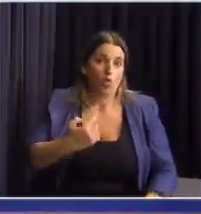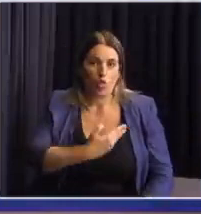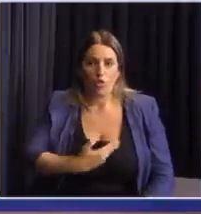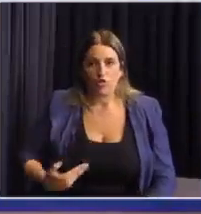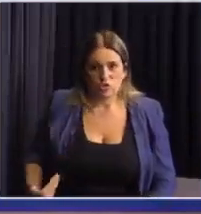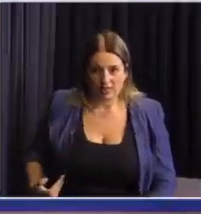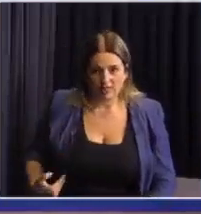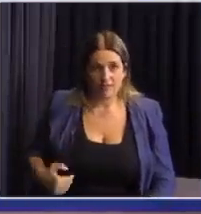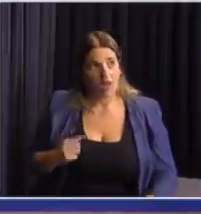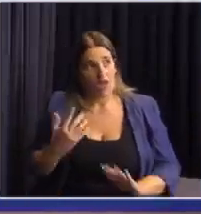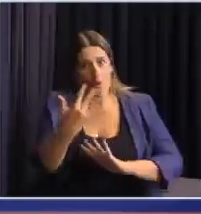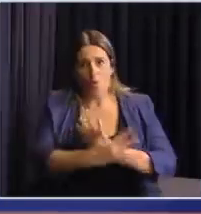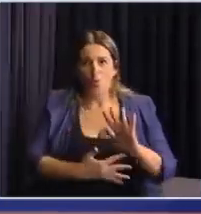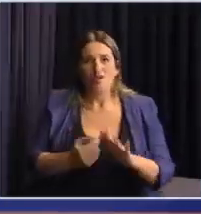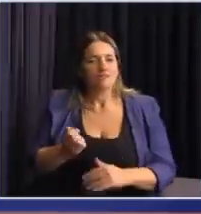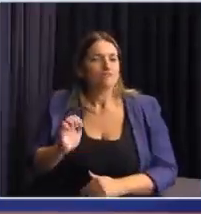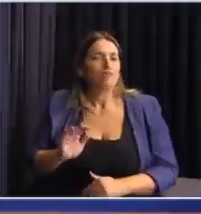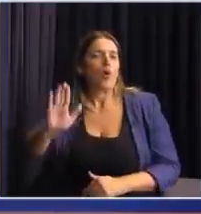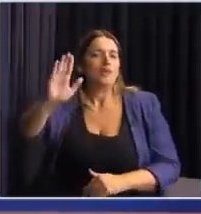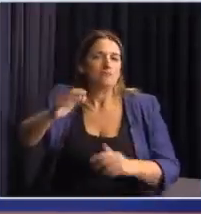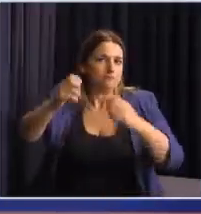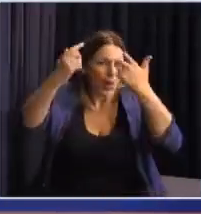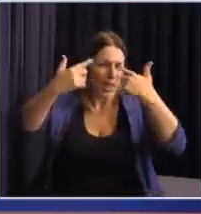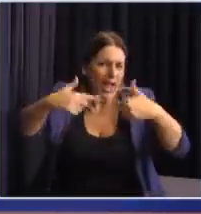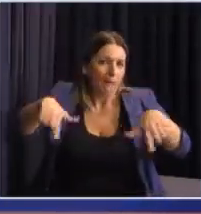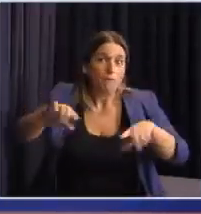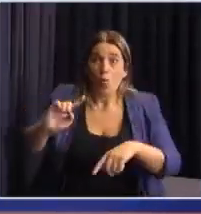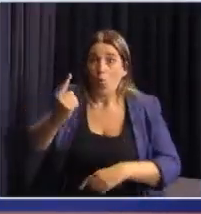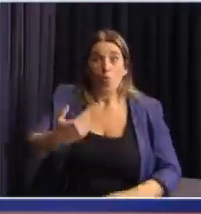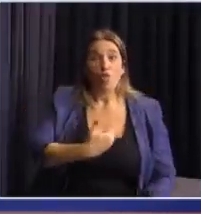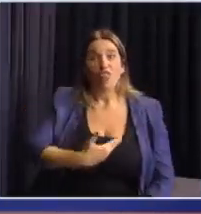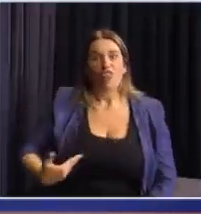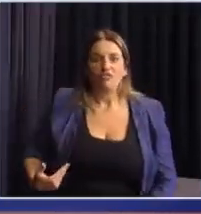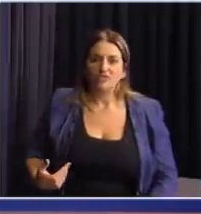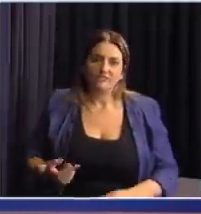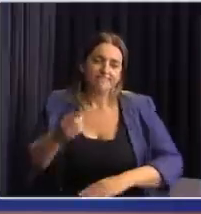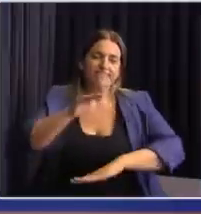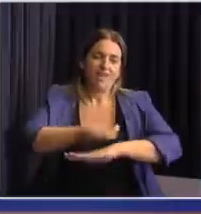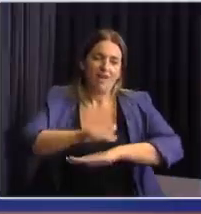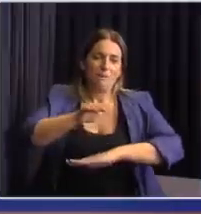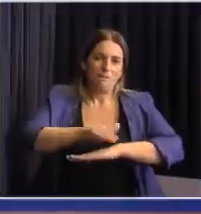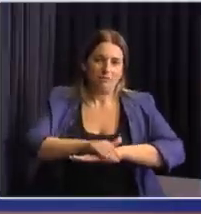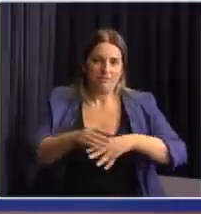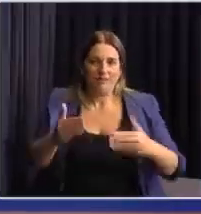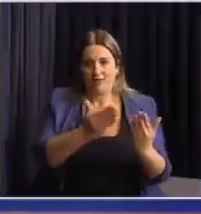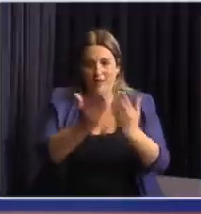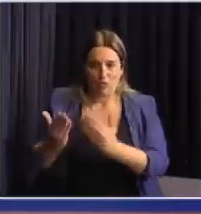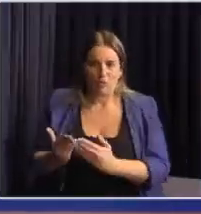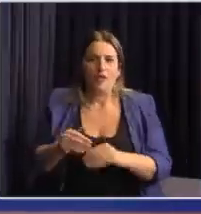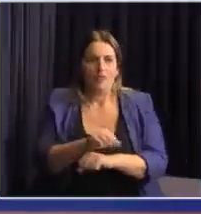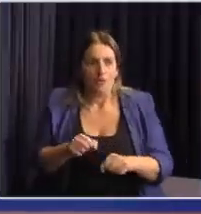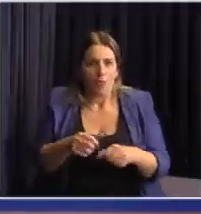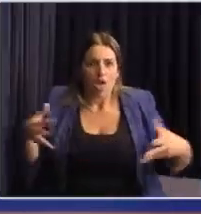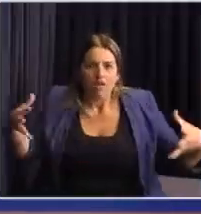país. Esa típica escuela de campaña que tiene un único docente que atiende a unos pocos alumnos que pueden